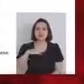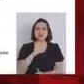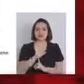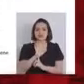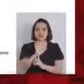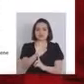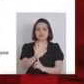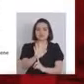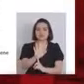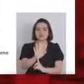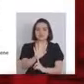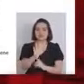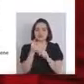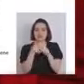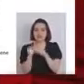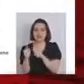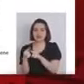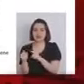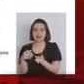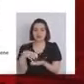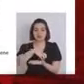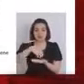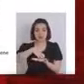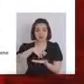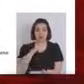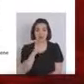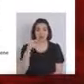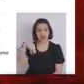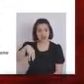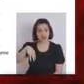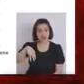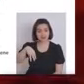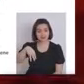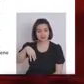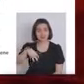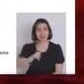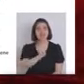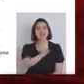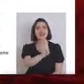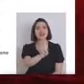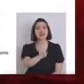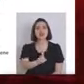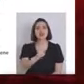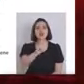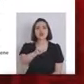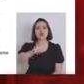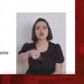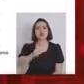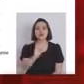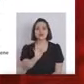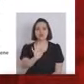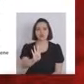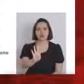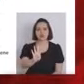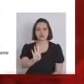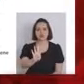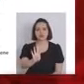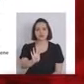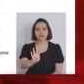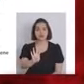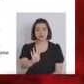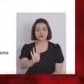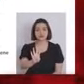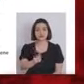7.750.000 exámenes en total. Acá es el examen PCR el que determina entonces si tú estás o no contagiado con